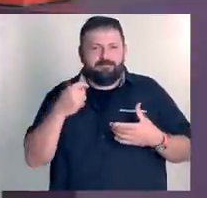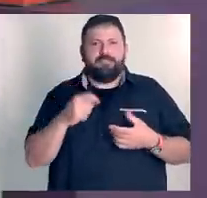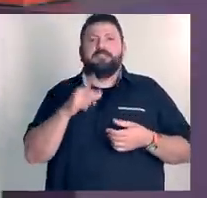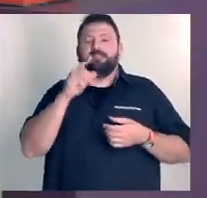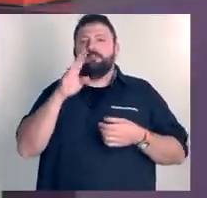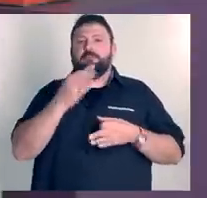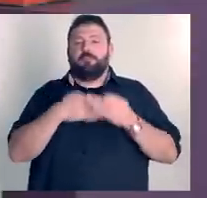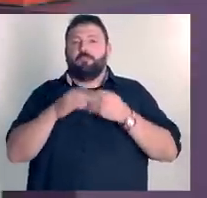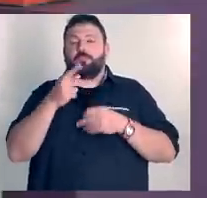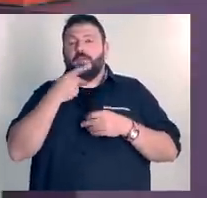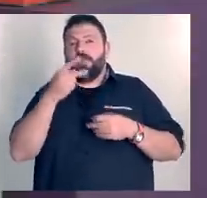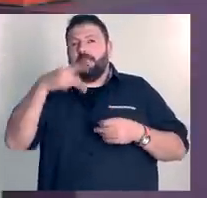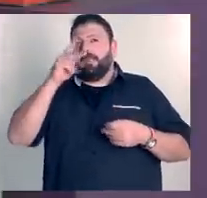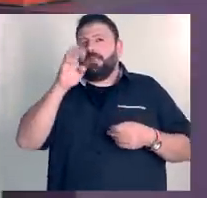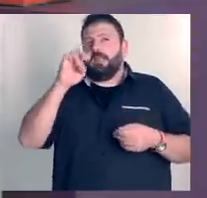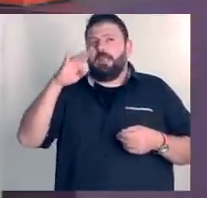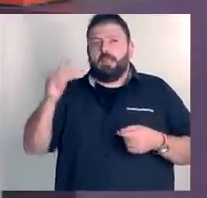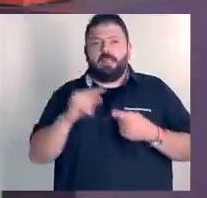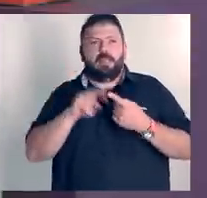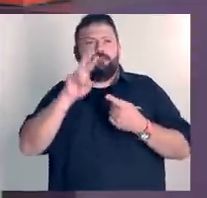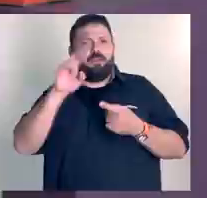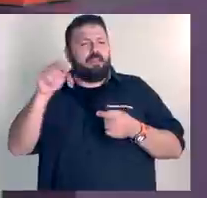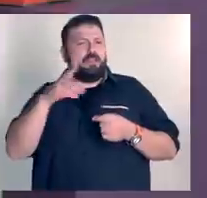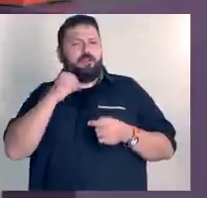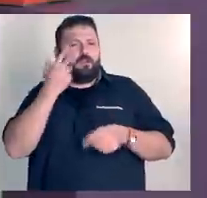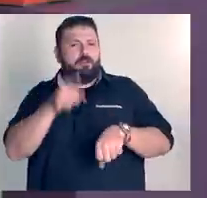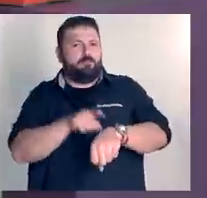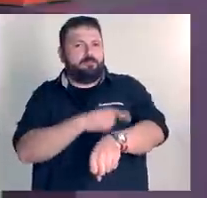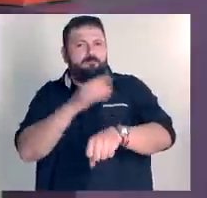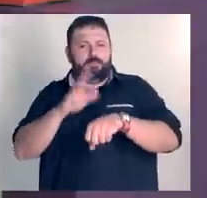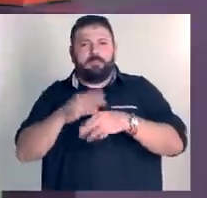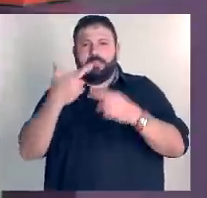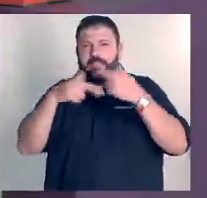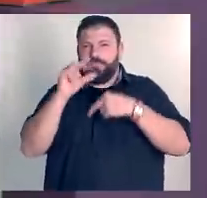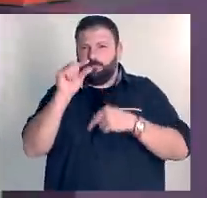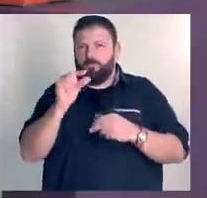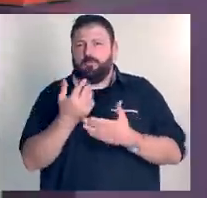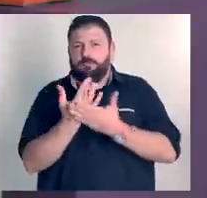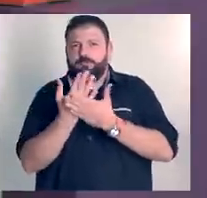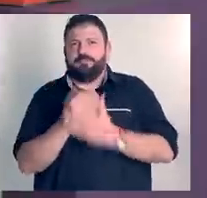directora ejecutiva, Krenia Vergara. Y bueno, no queremos alargarnos mucho más. Regresamos en un momento.